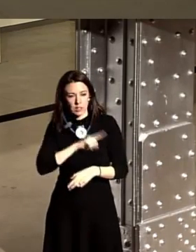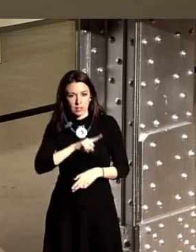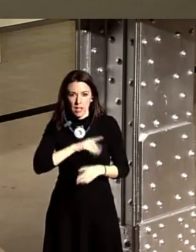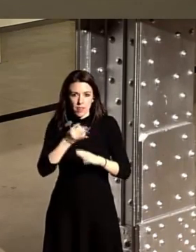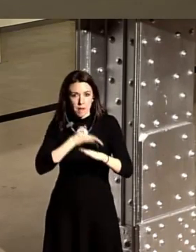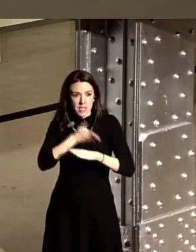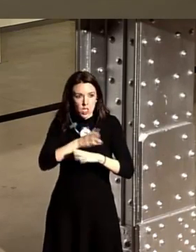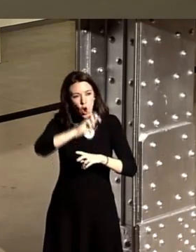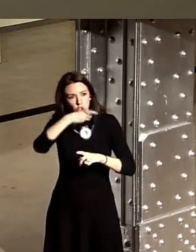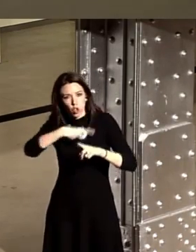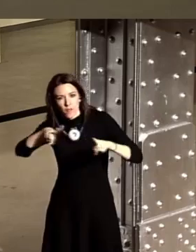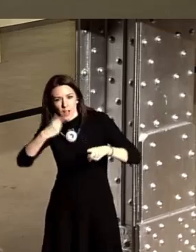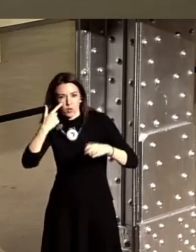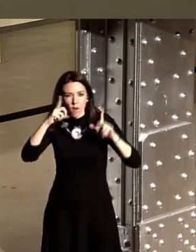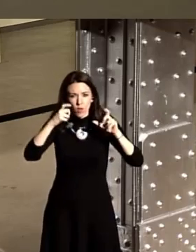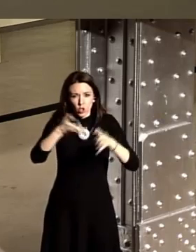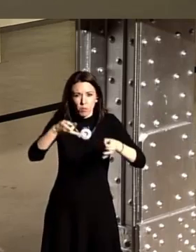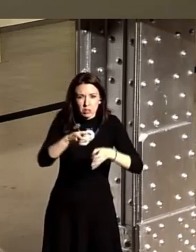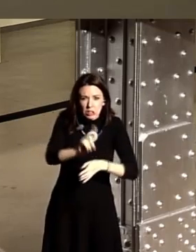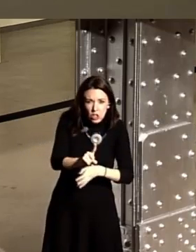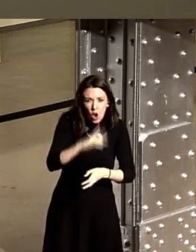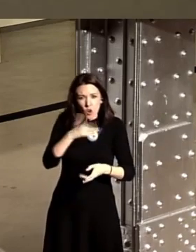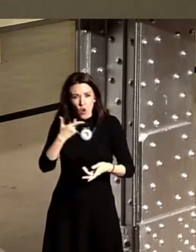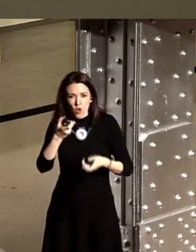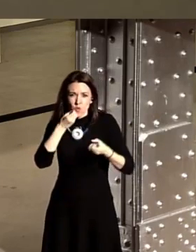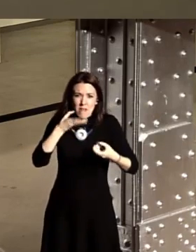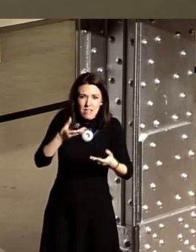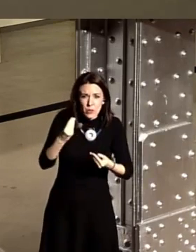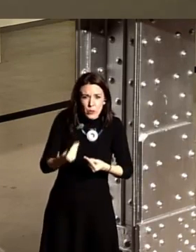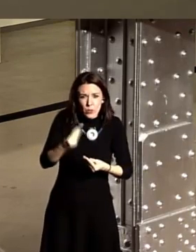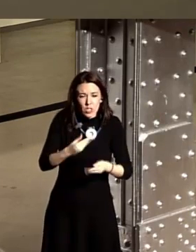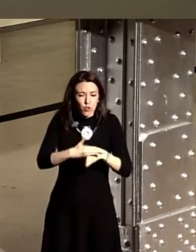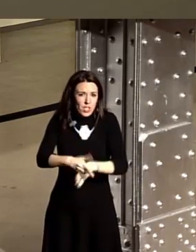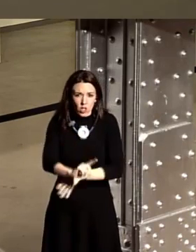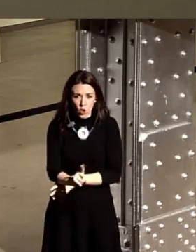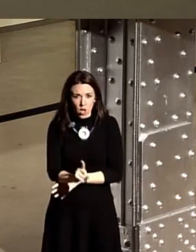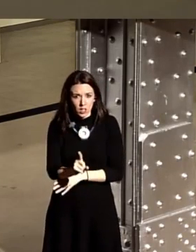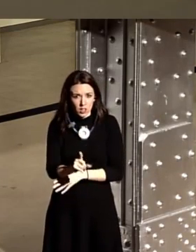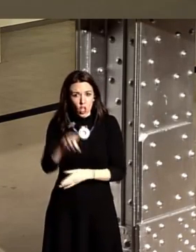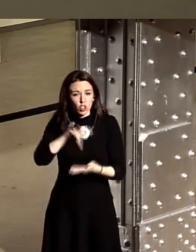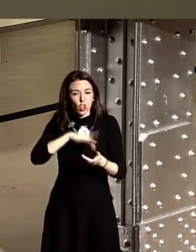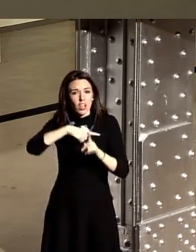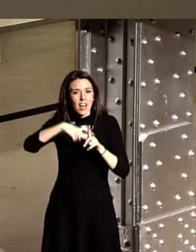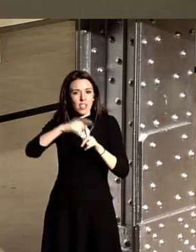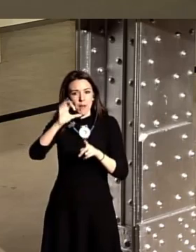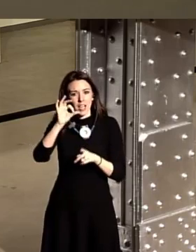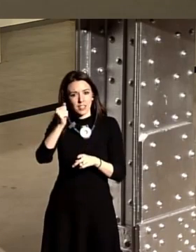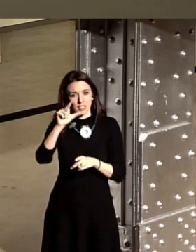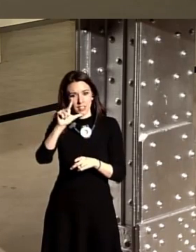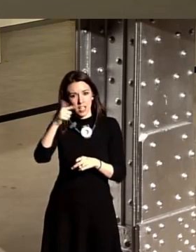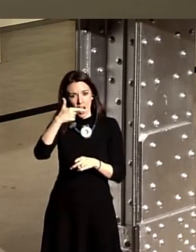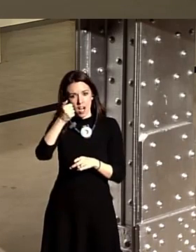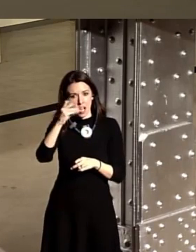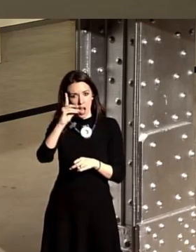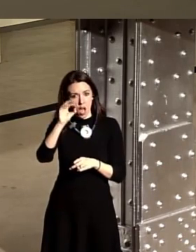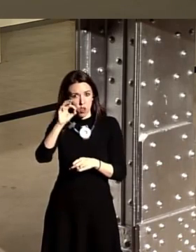hecho esto otro, no he tomado la foto adecuada, no es demasiado bueno, no es suficientemente bueno. Nunca llegaré a ese nivel de Salgado, pero necesito